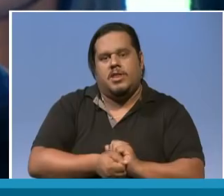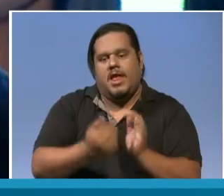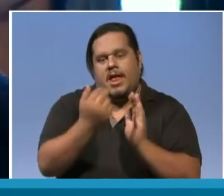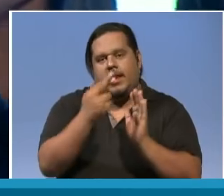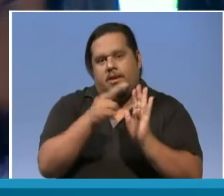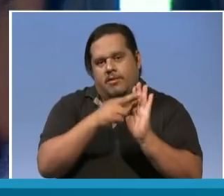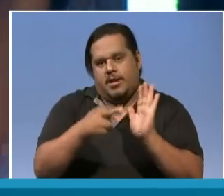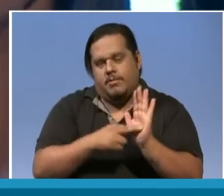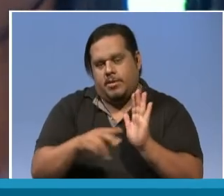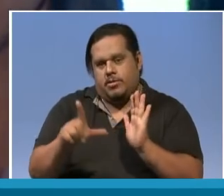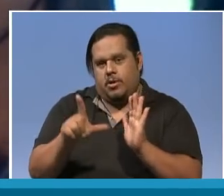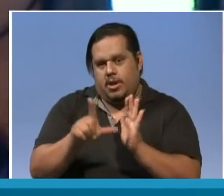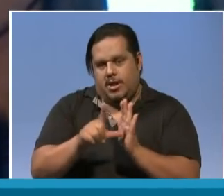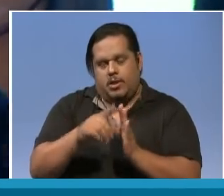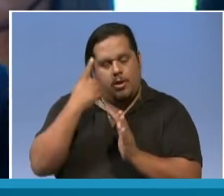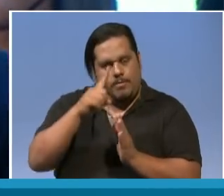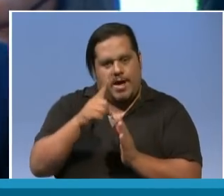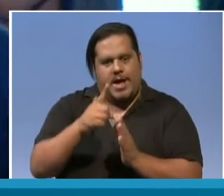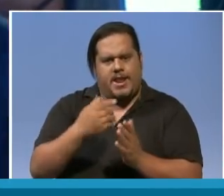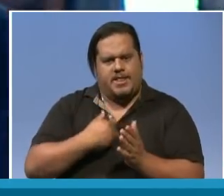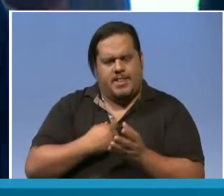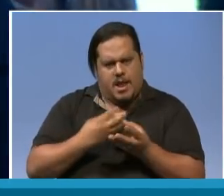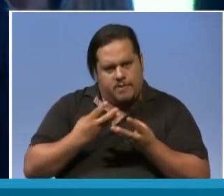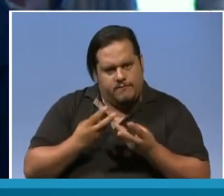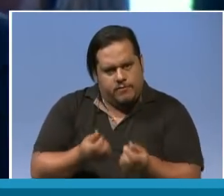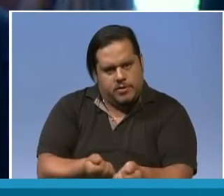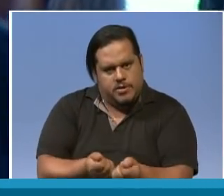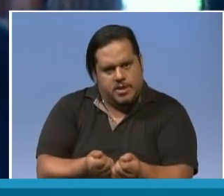fluidez en el Congreso.